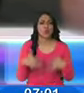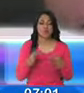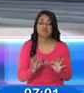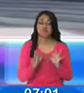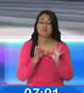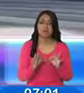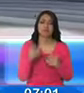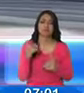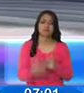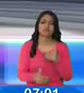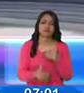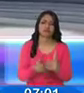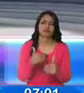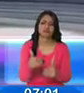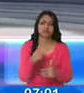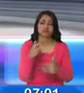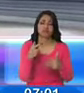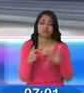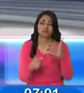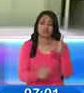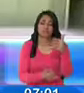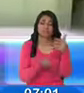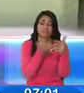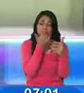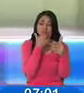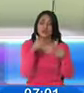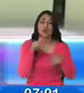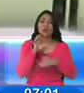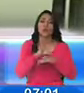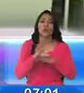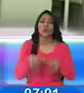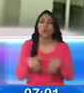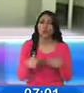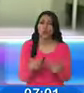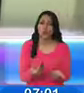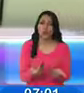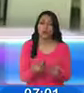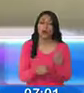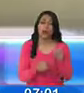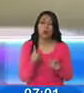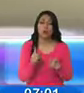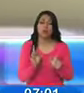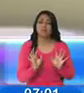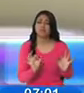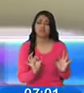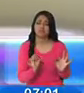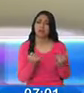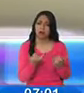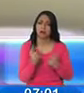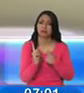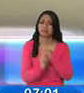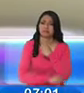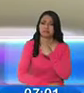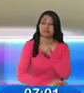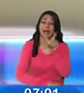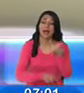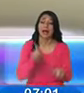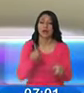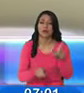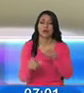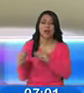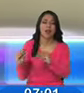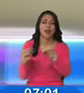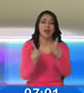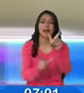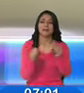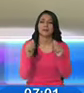llevar adelante tantos delitos graves que se cometieron en el país y que estaban impunes. Chiriboga se defendió de las críticas de